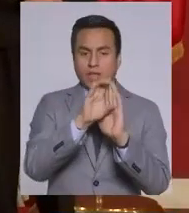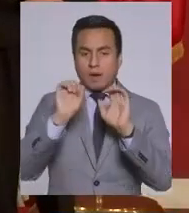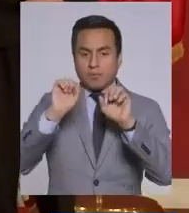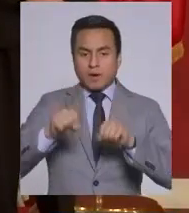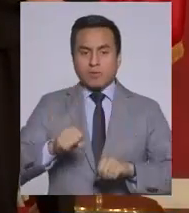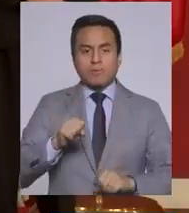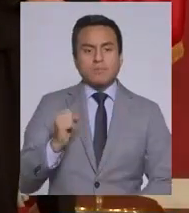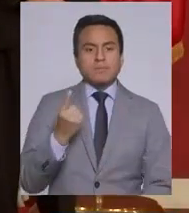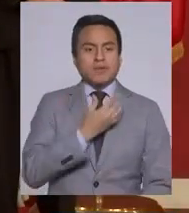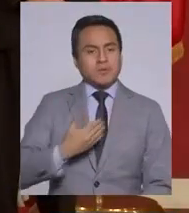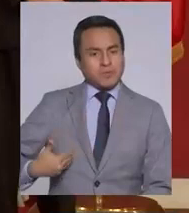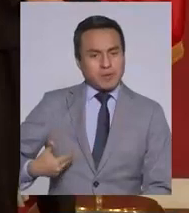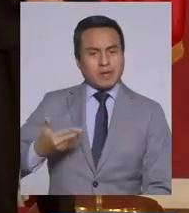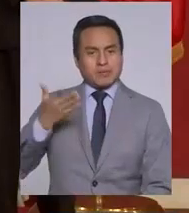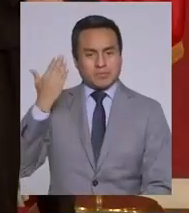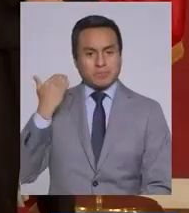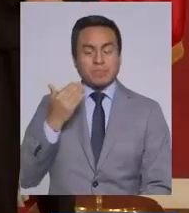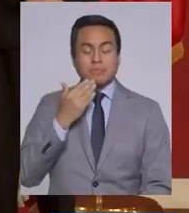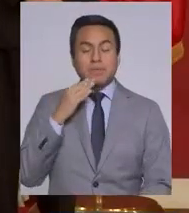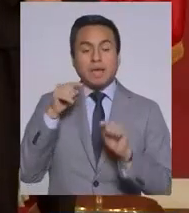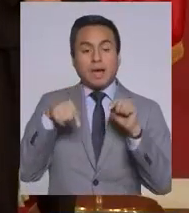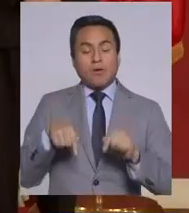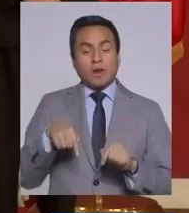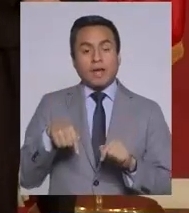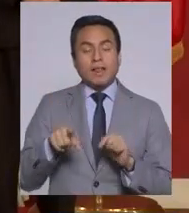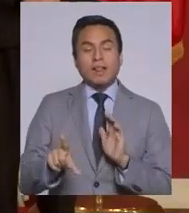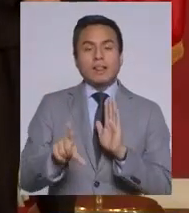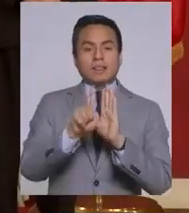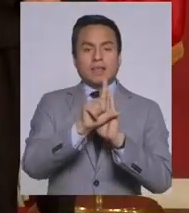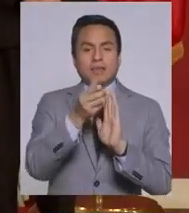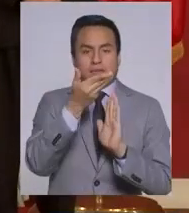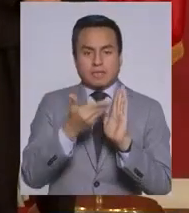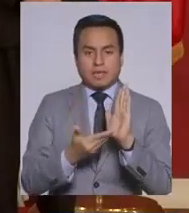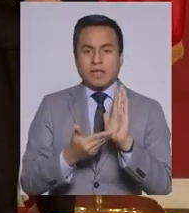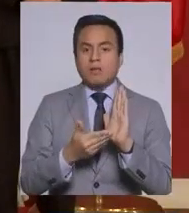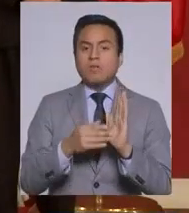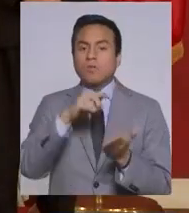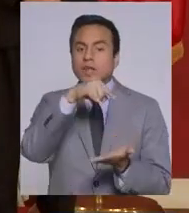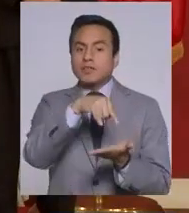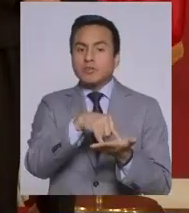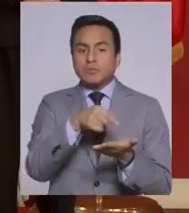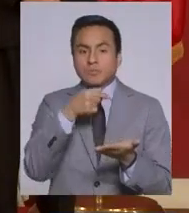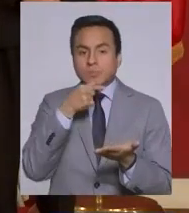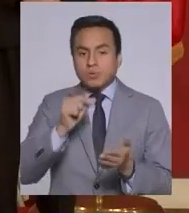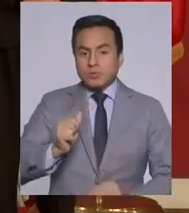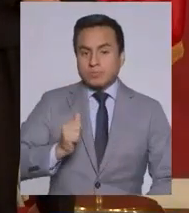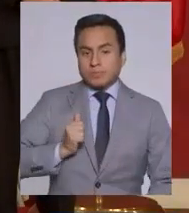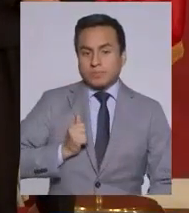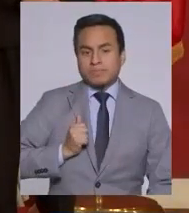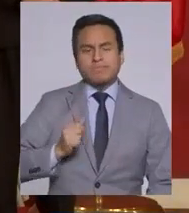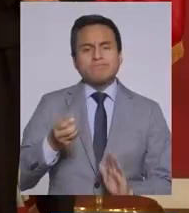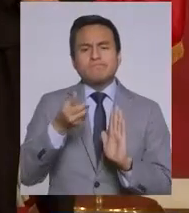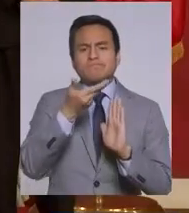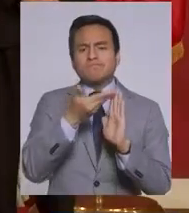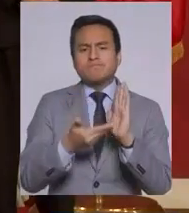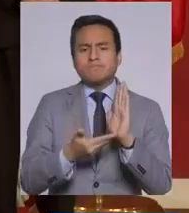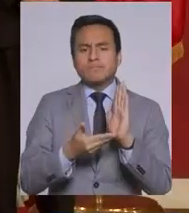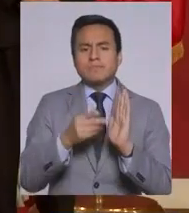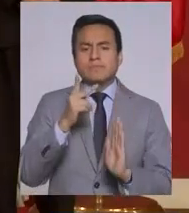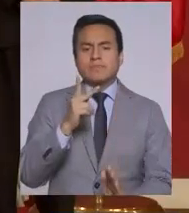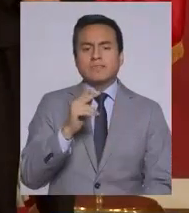aprobamos durante nuestro primer gobierno y que ahora la ley está en el Congreso para implementarla, que establece el